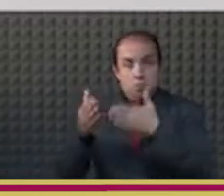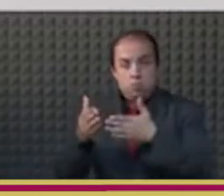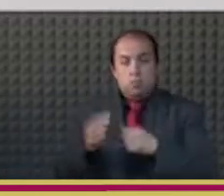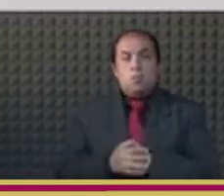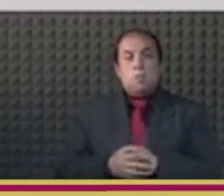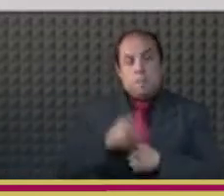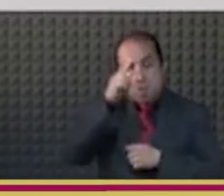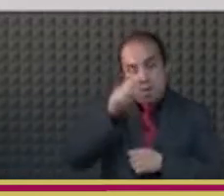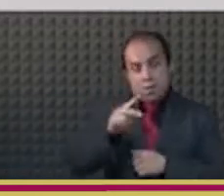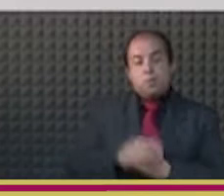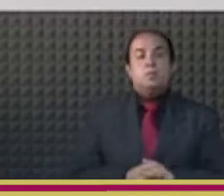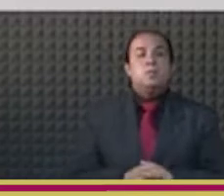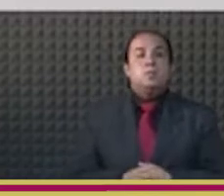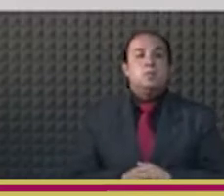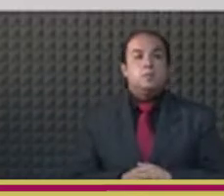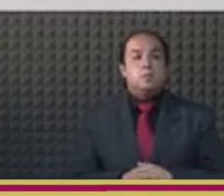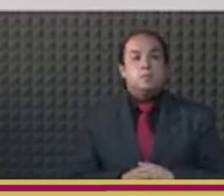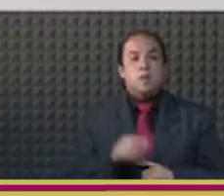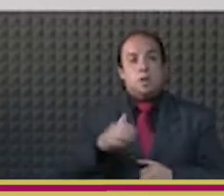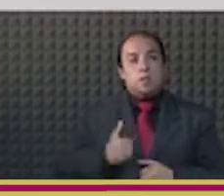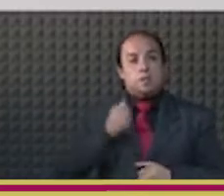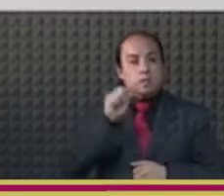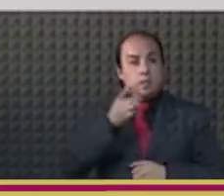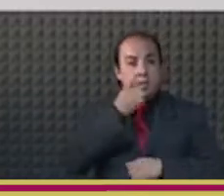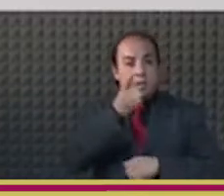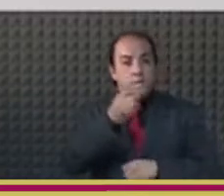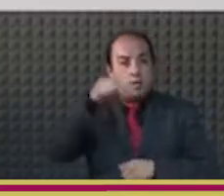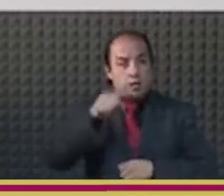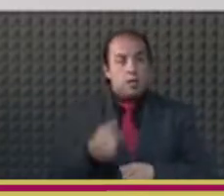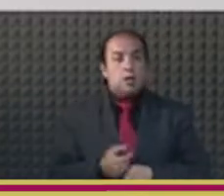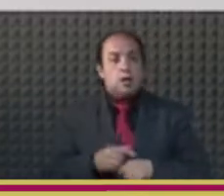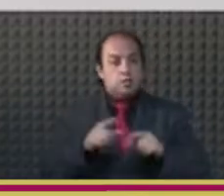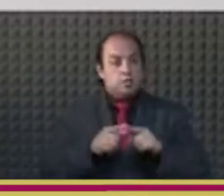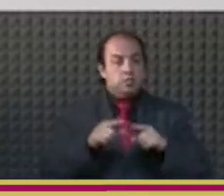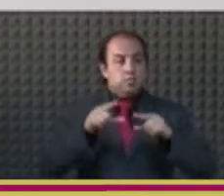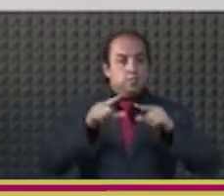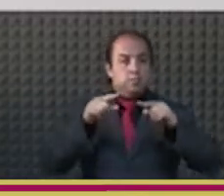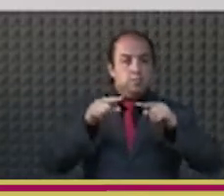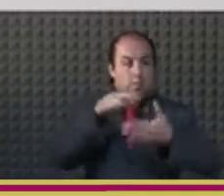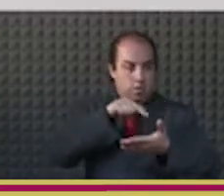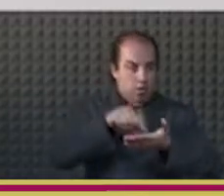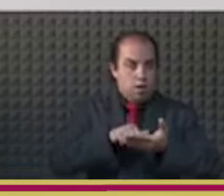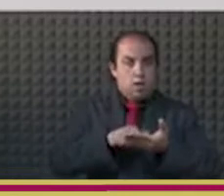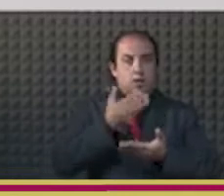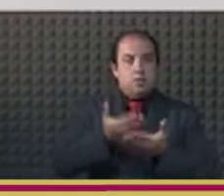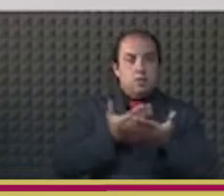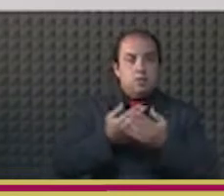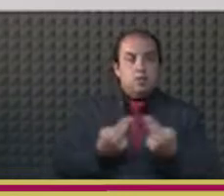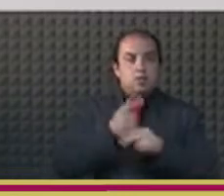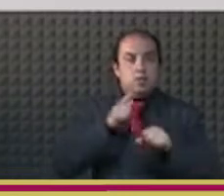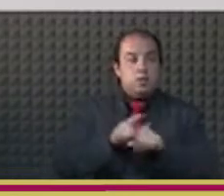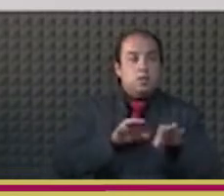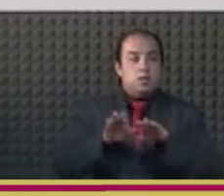las fronteras mexicanas. Y por cierto, aprovechando también decirles que aquí en el stand del Servicio Nacional de Empleo hoy se promueven cerca de